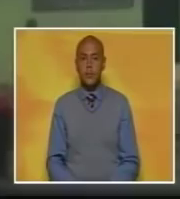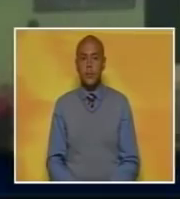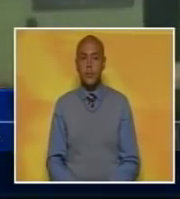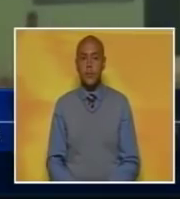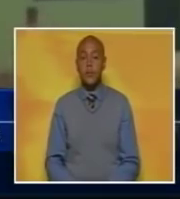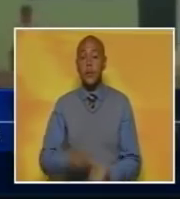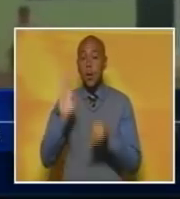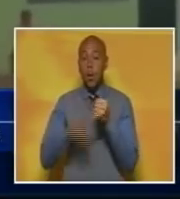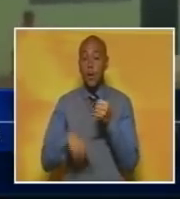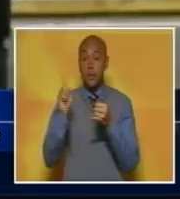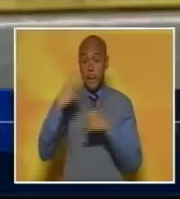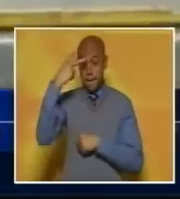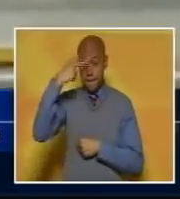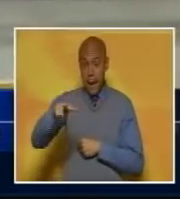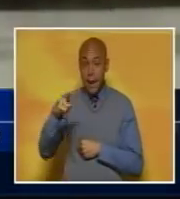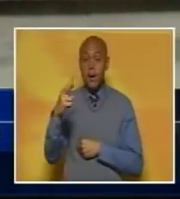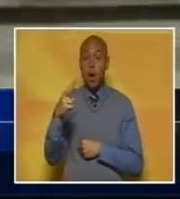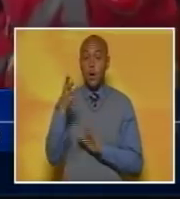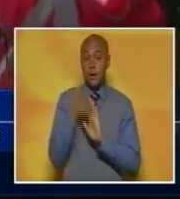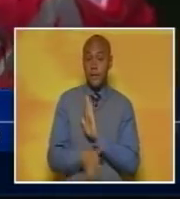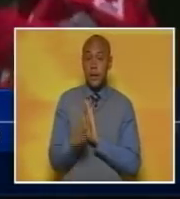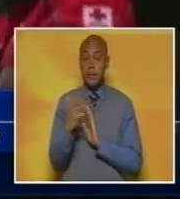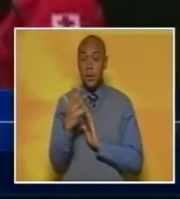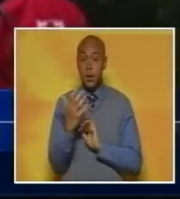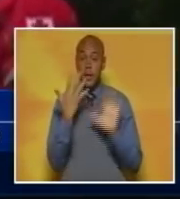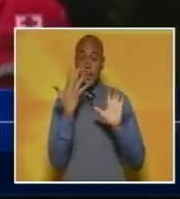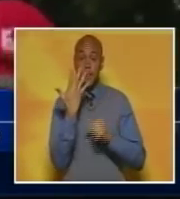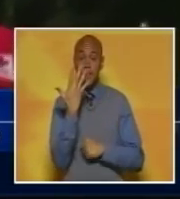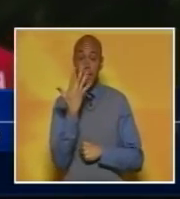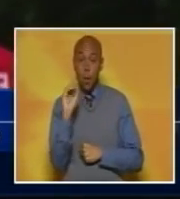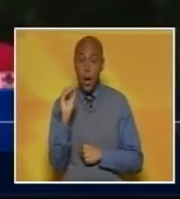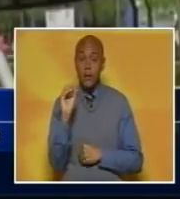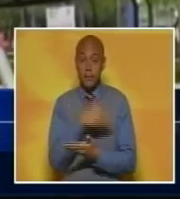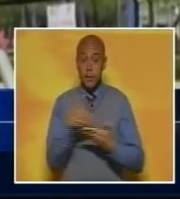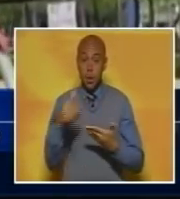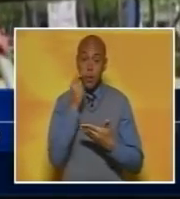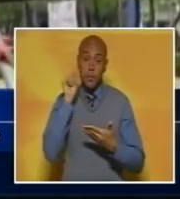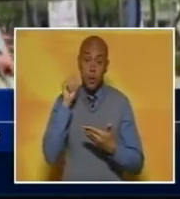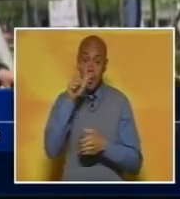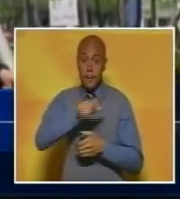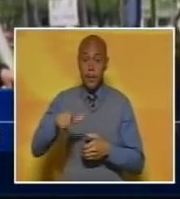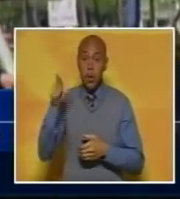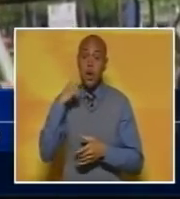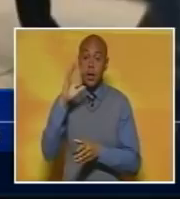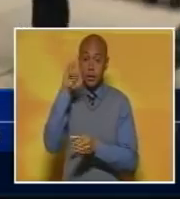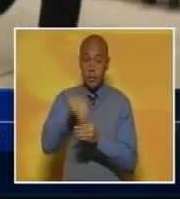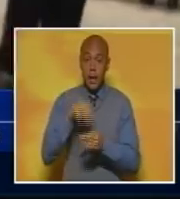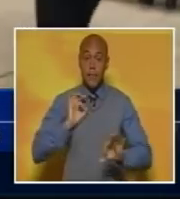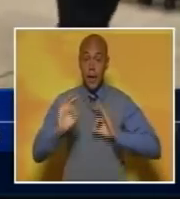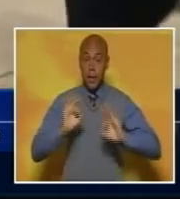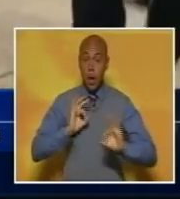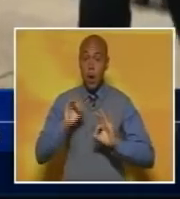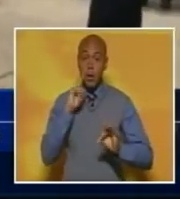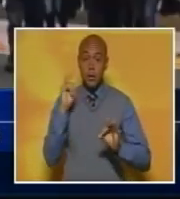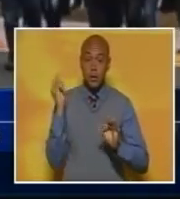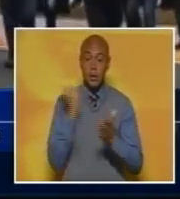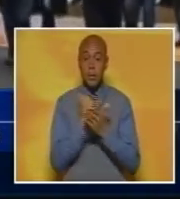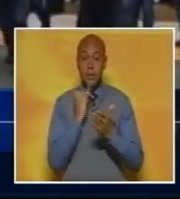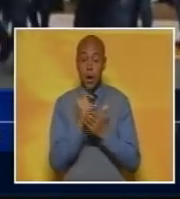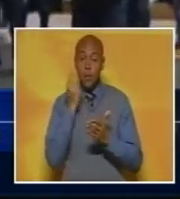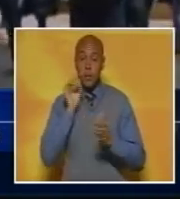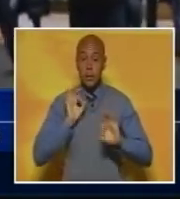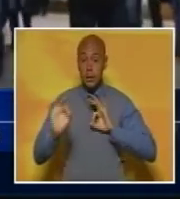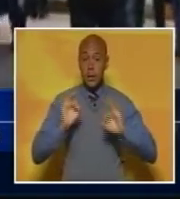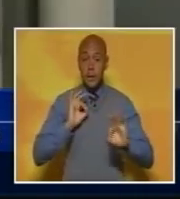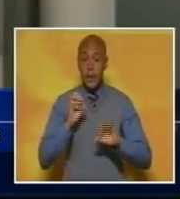Y cerramos en México, donde al menos 50 millones de personas participaron en un macro simulacro que se realizó de manera